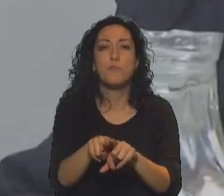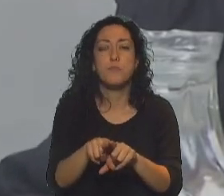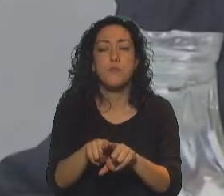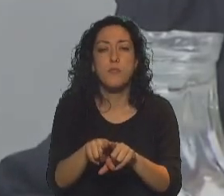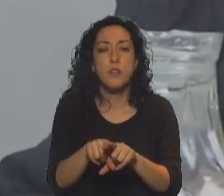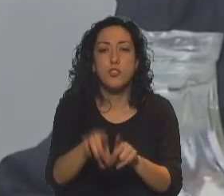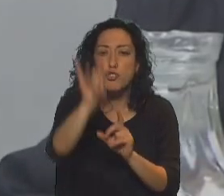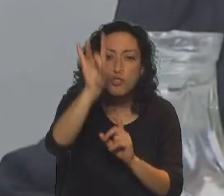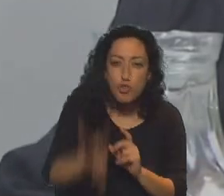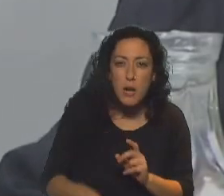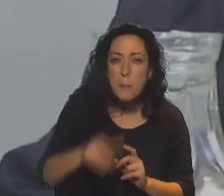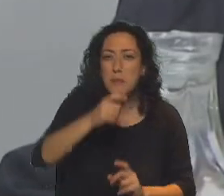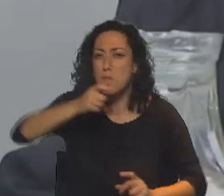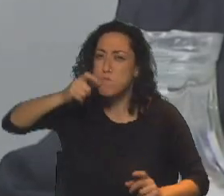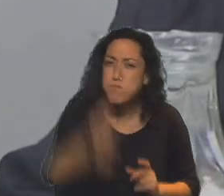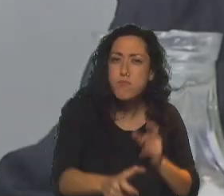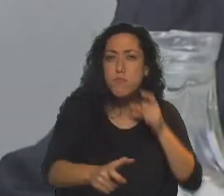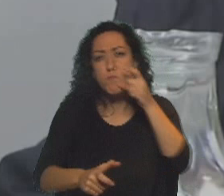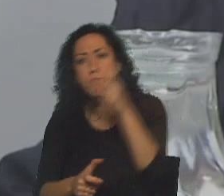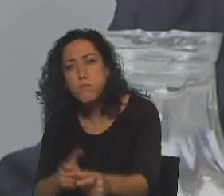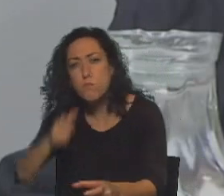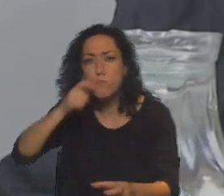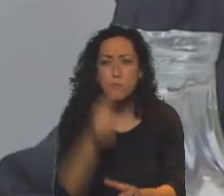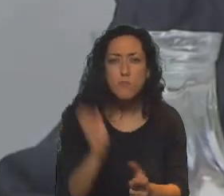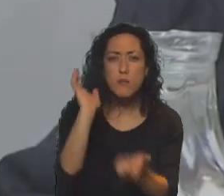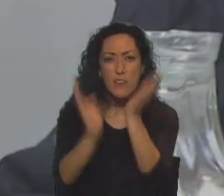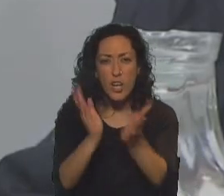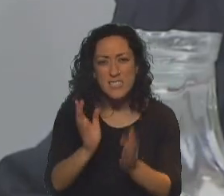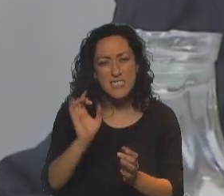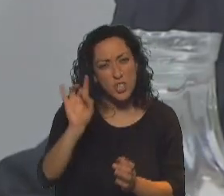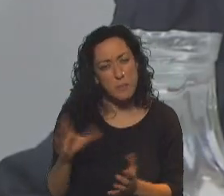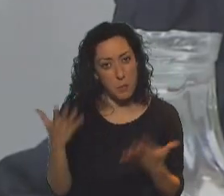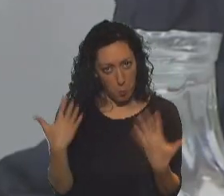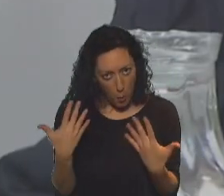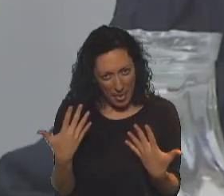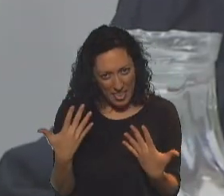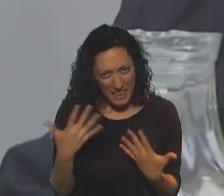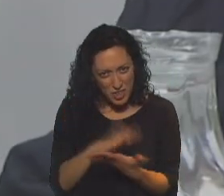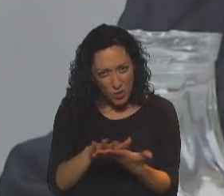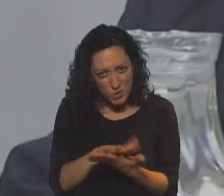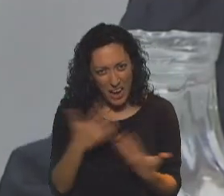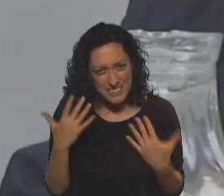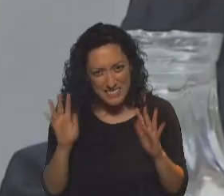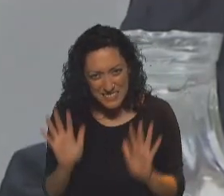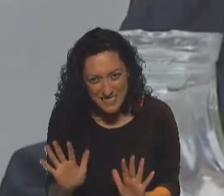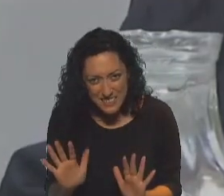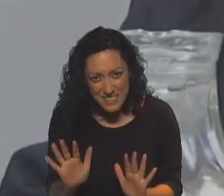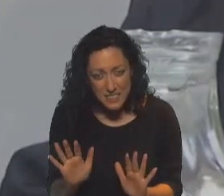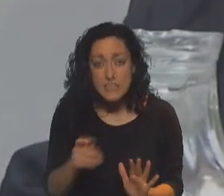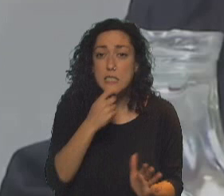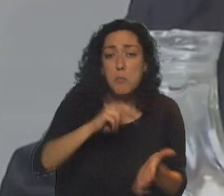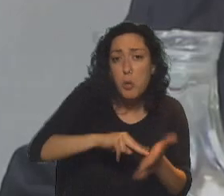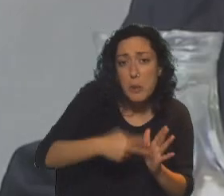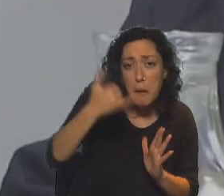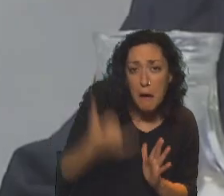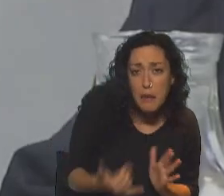donde solo se insulta y se agravia? Miren, si la economía tiene problemas hay que discutir de números y ponernos de